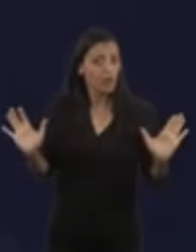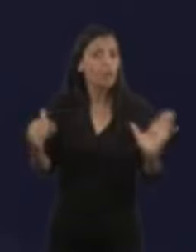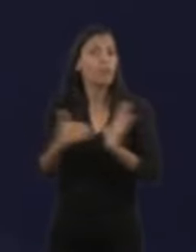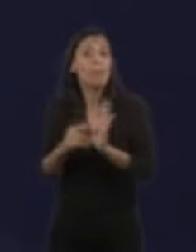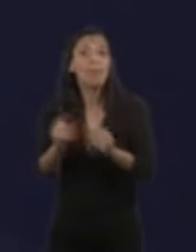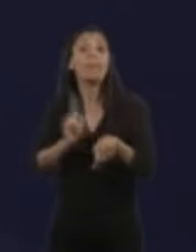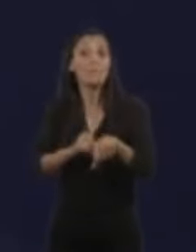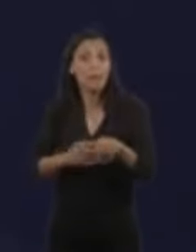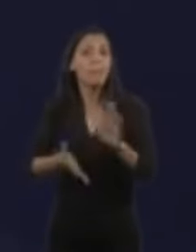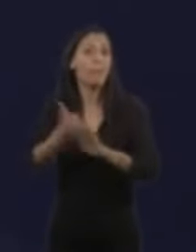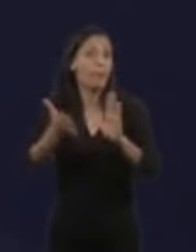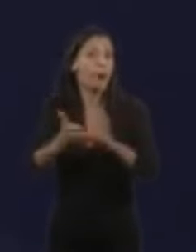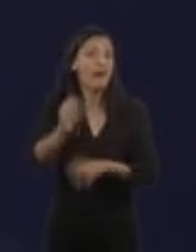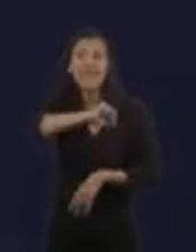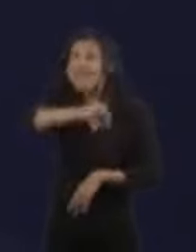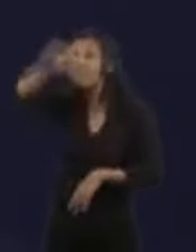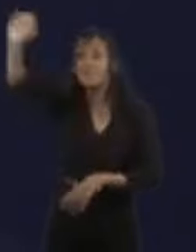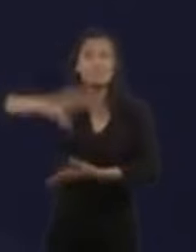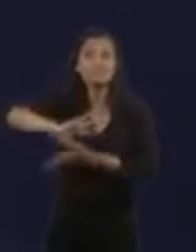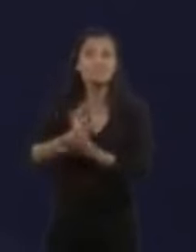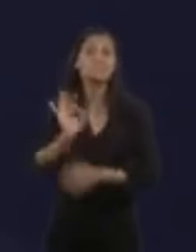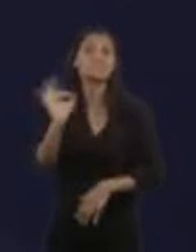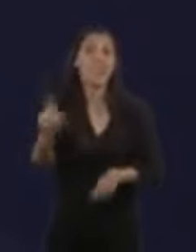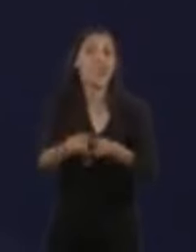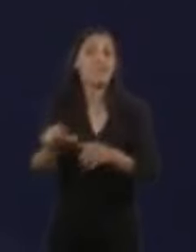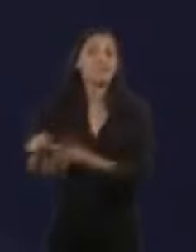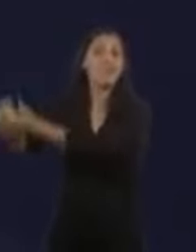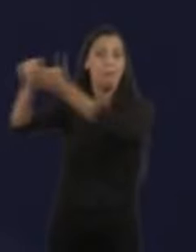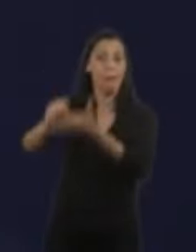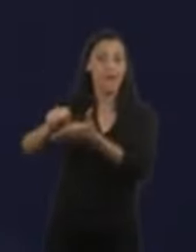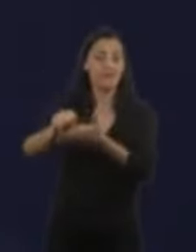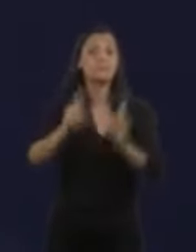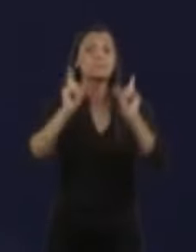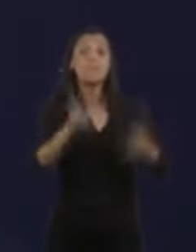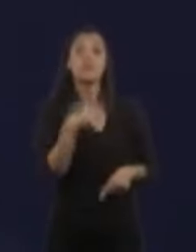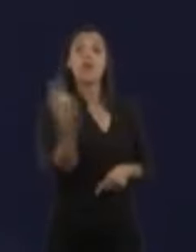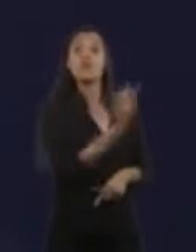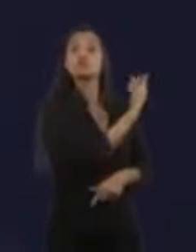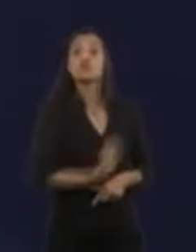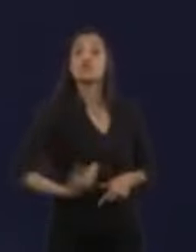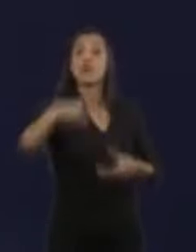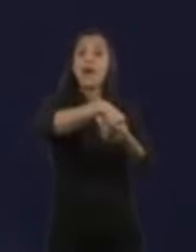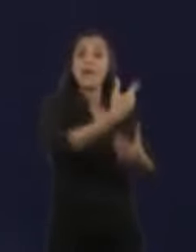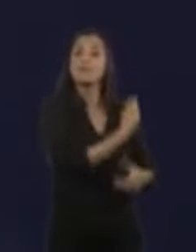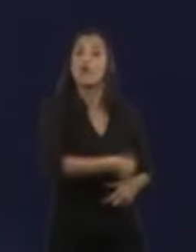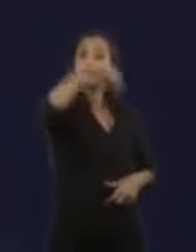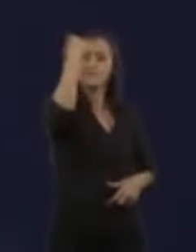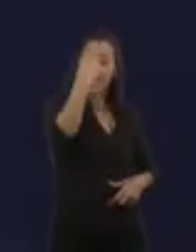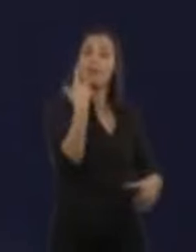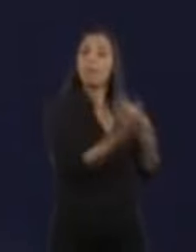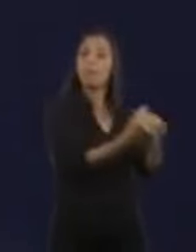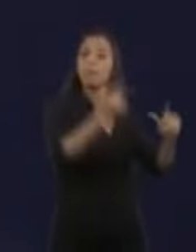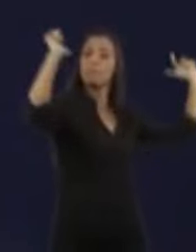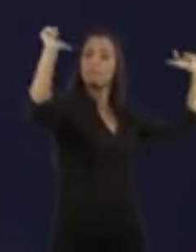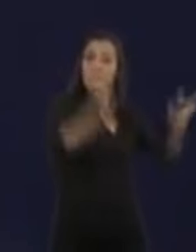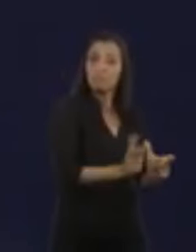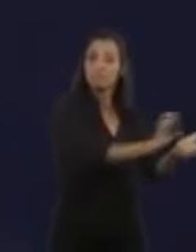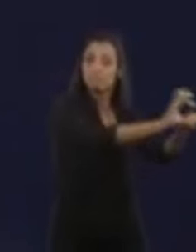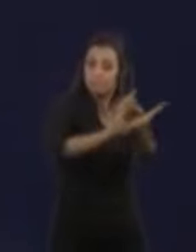cero veamos índices de inflación de países normales achicamos el estado terminamos con y denunciamos